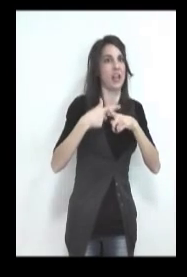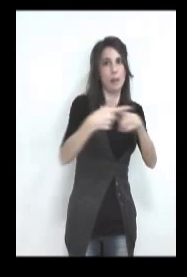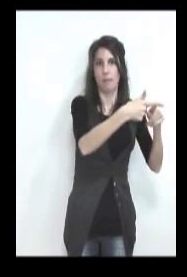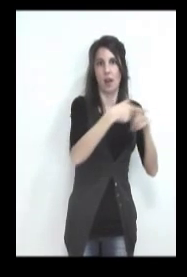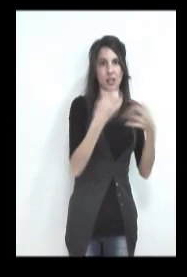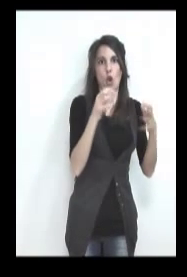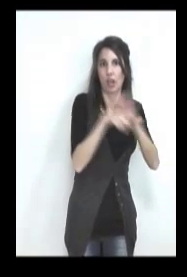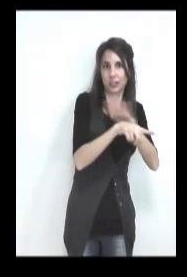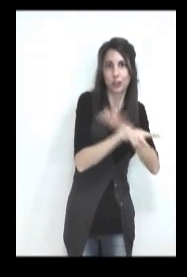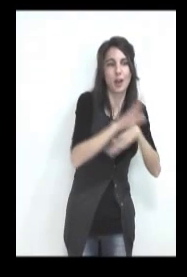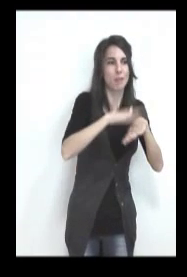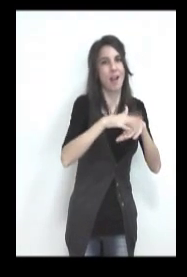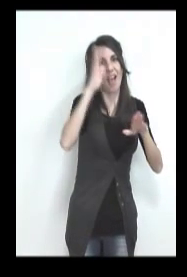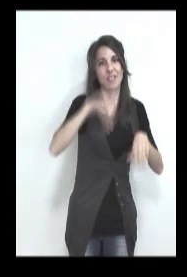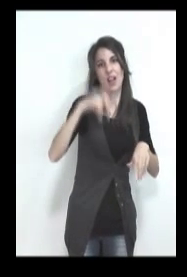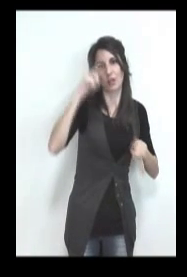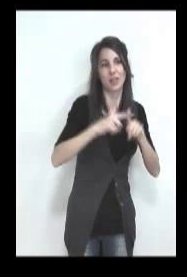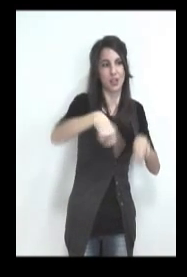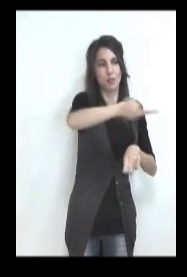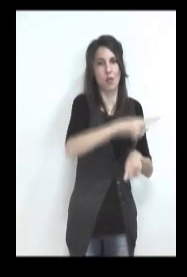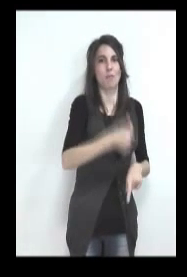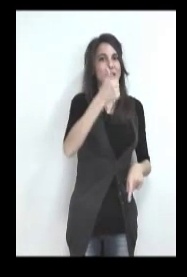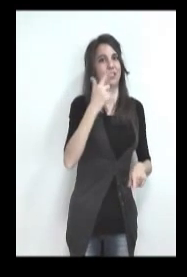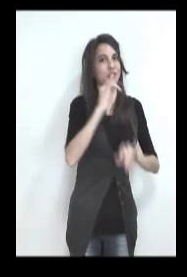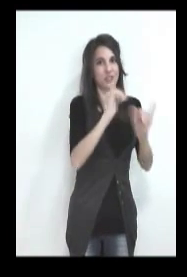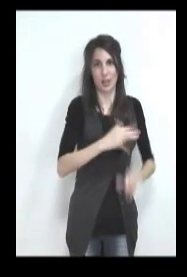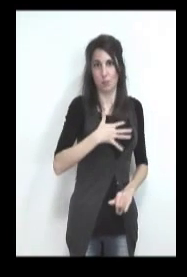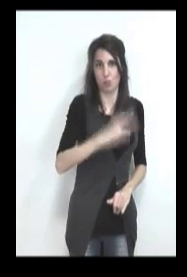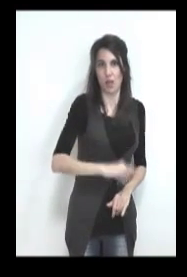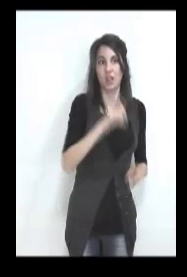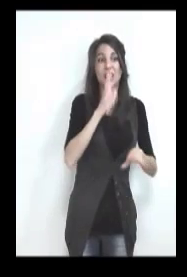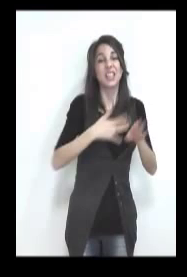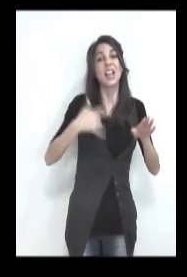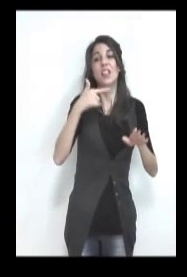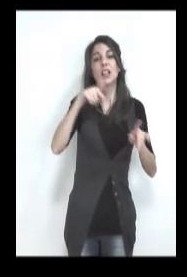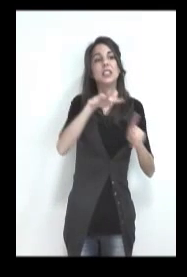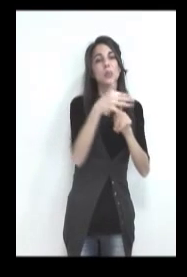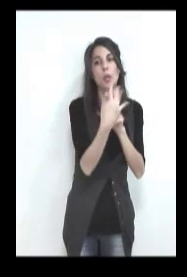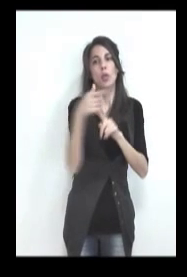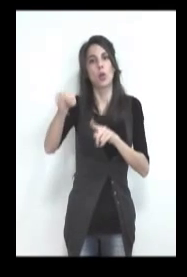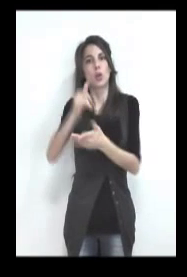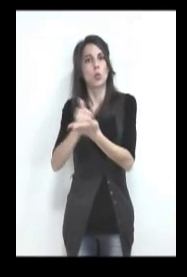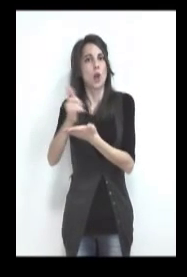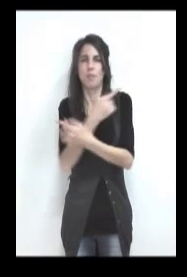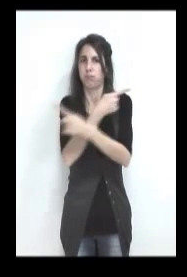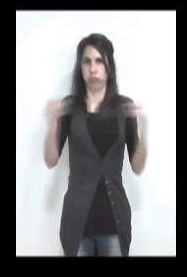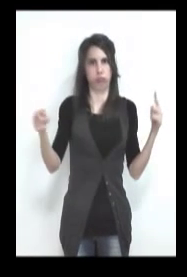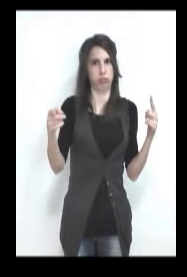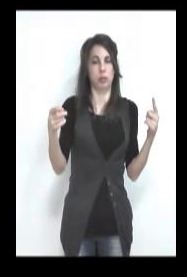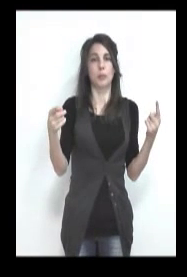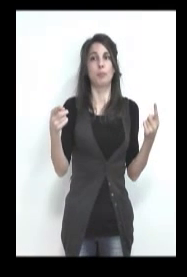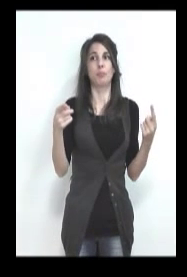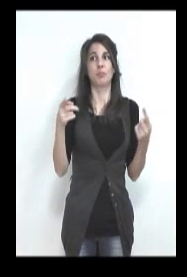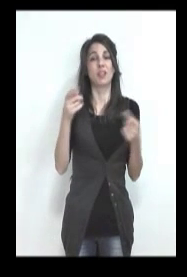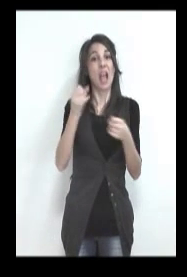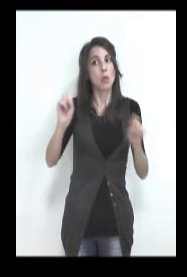lo más felices posibles. Y son problemáticas muy distintas a las que se dan en el medio rural. Aún así, lo que decía César es cierto, hay